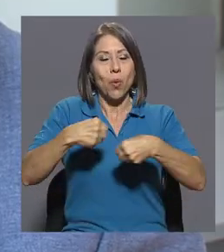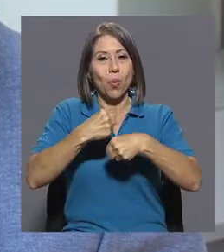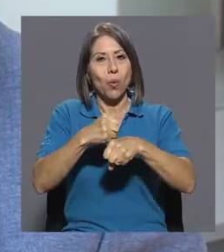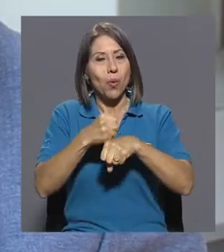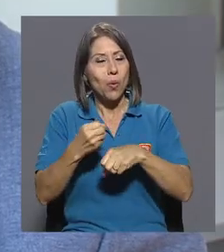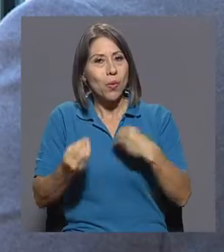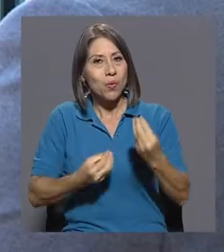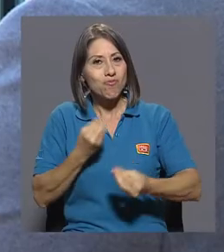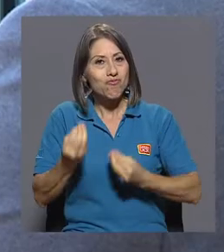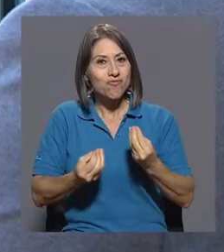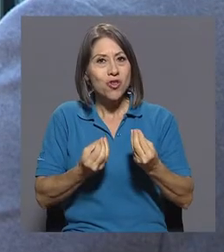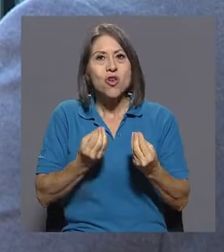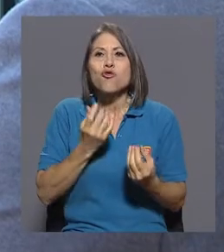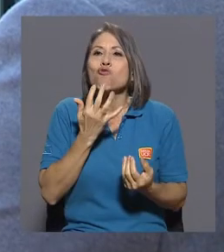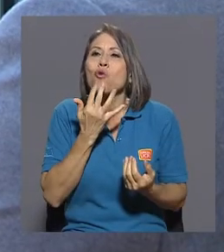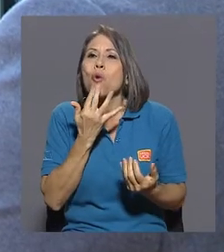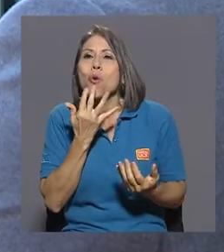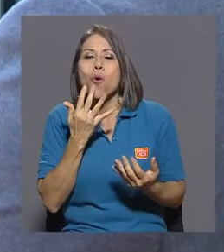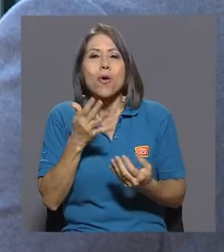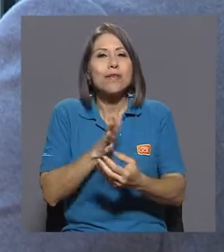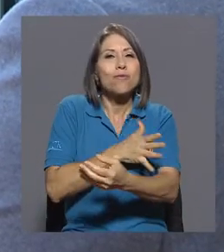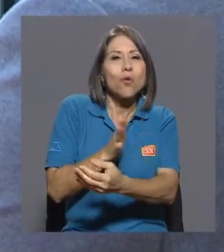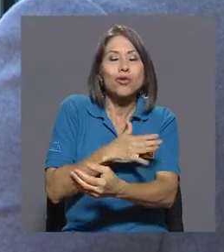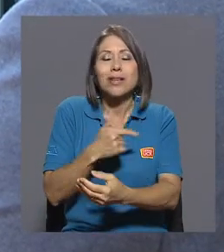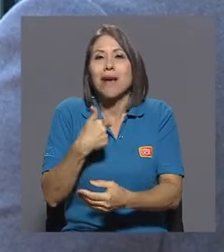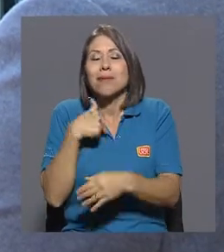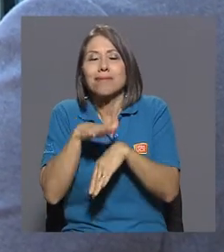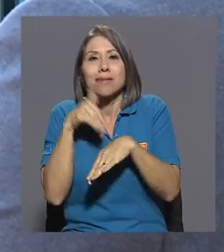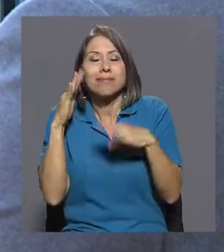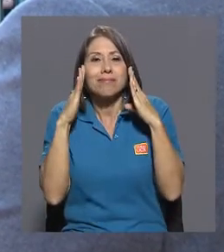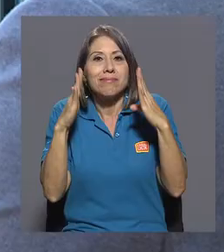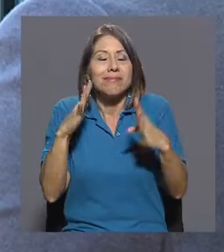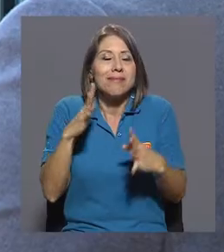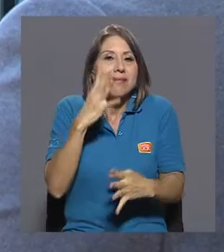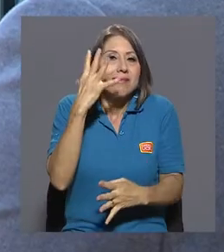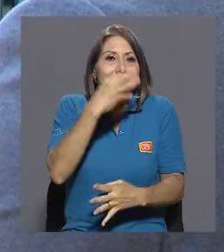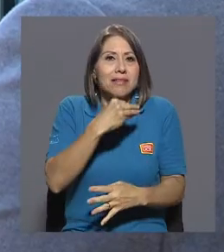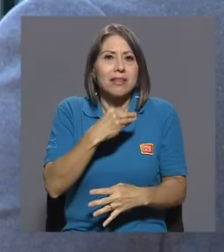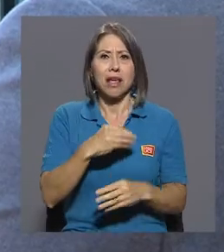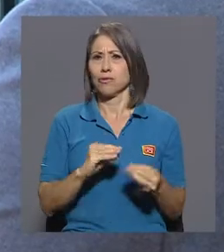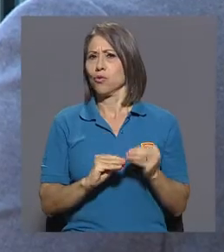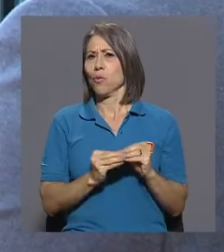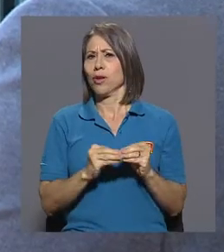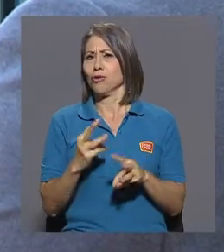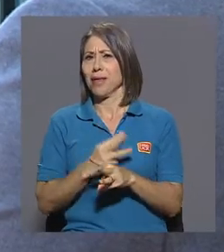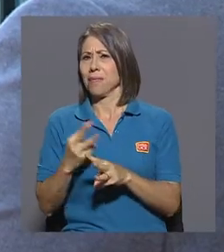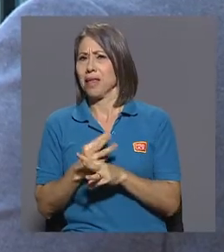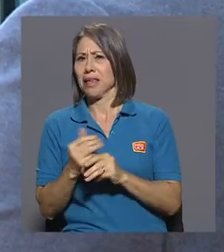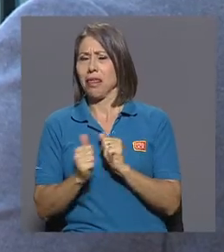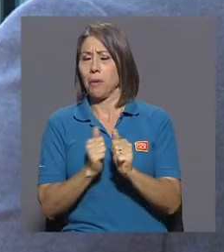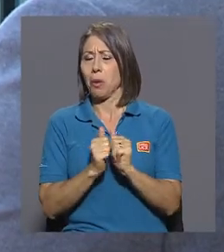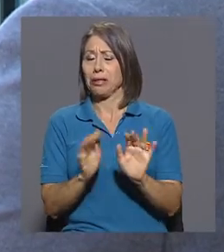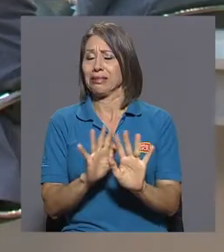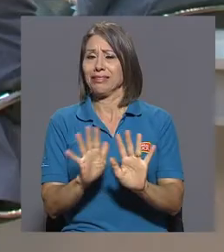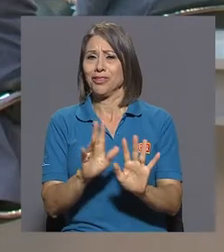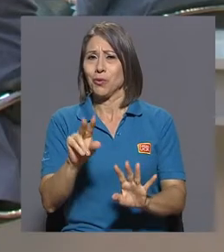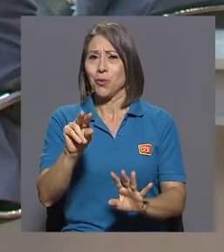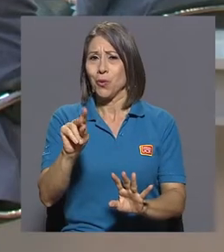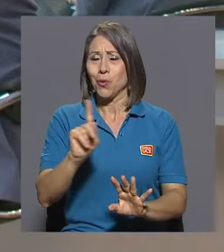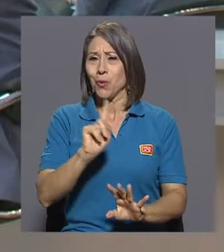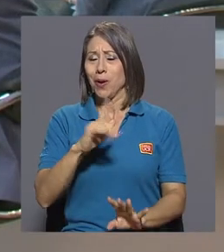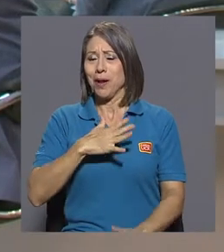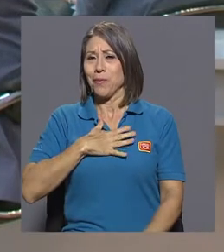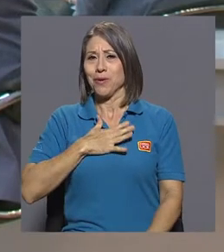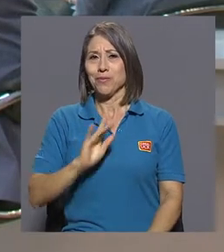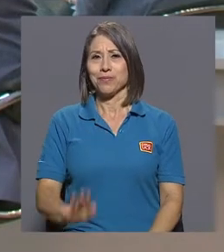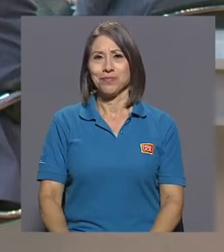que eran colores, música, todo eso era lo que me llamaron, lo que es números, matemática, deportes, eso no era lo mío.